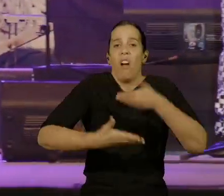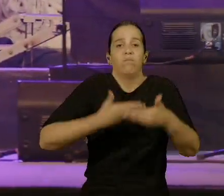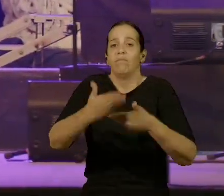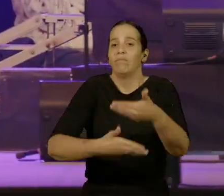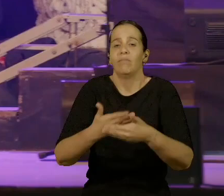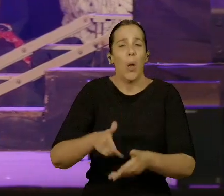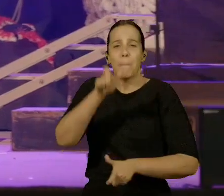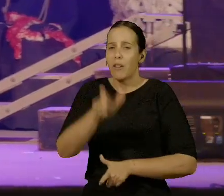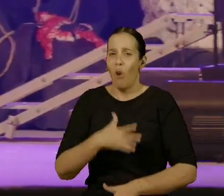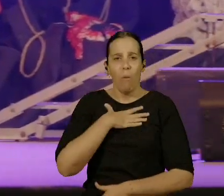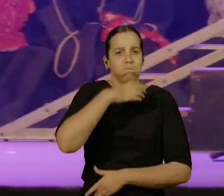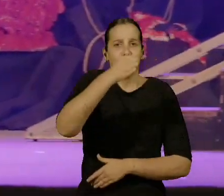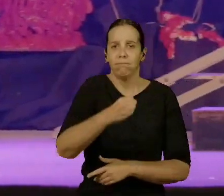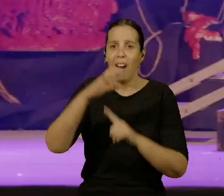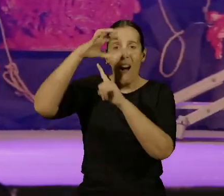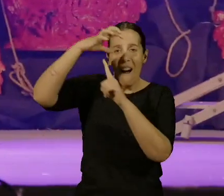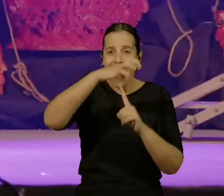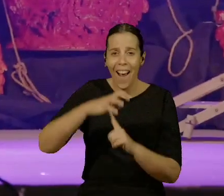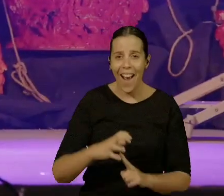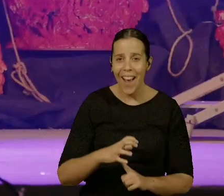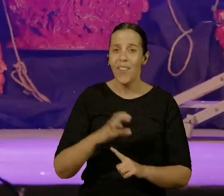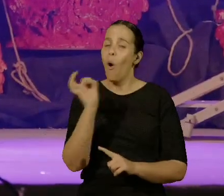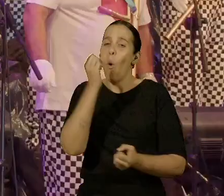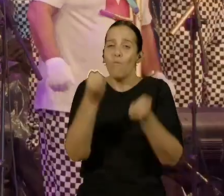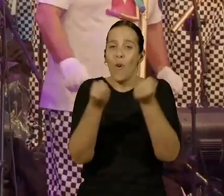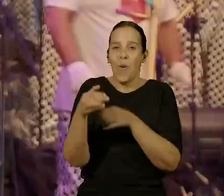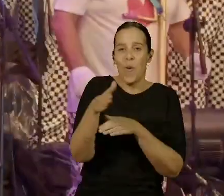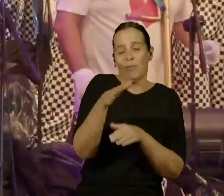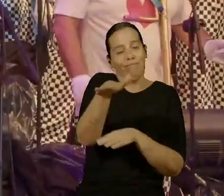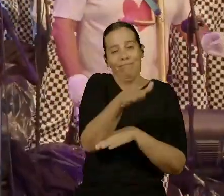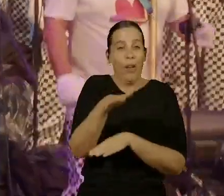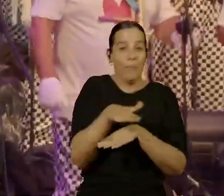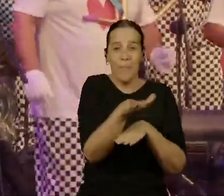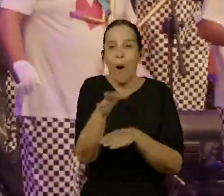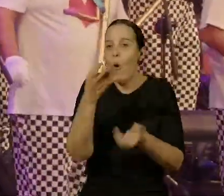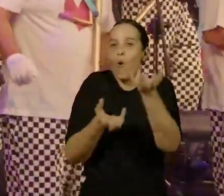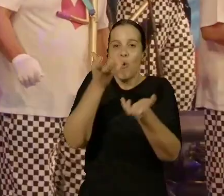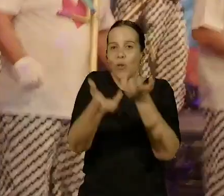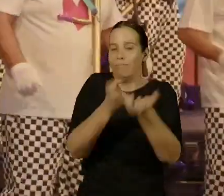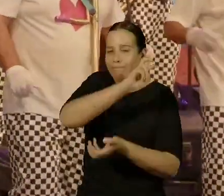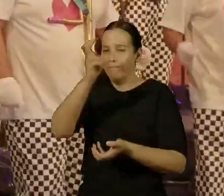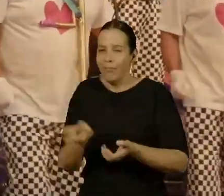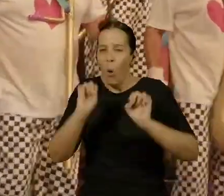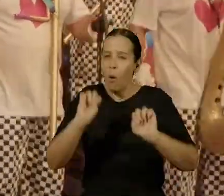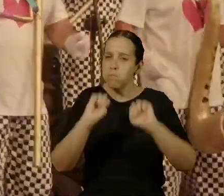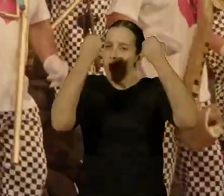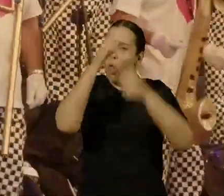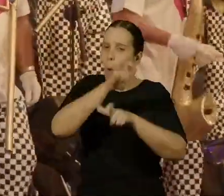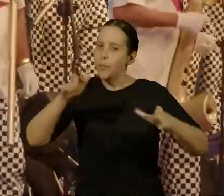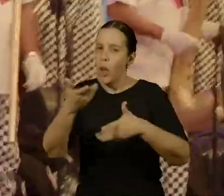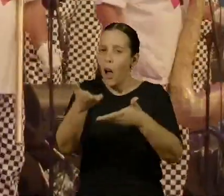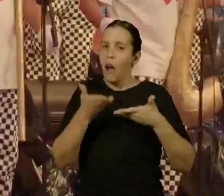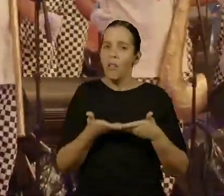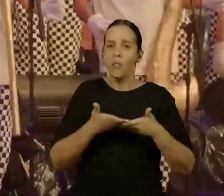puro impulso, desde un paracaídas, o conduciendo un coche, o cocinando, socorriendo a quien le pidiera ayuda,